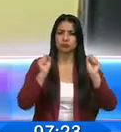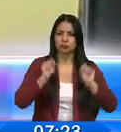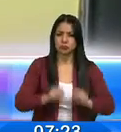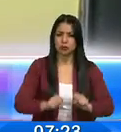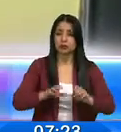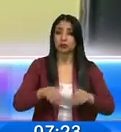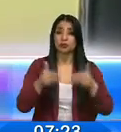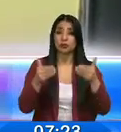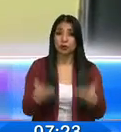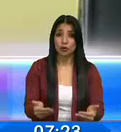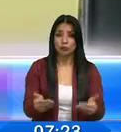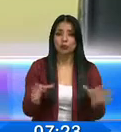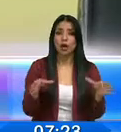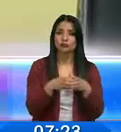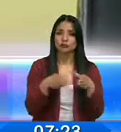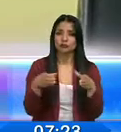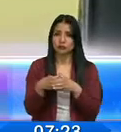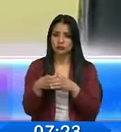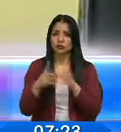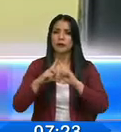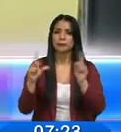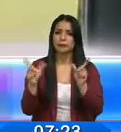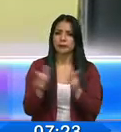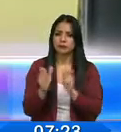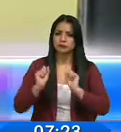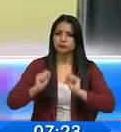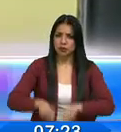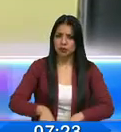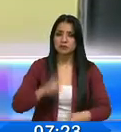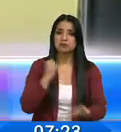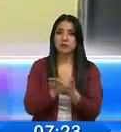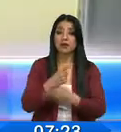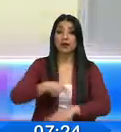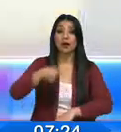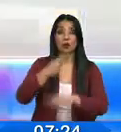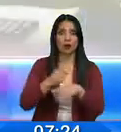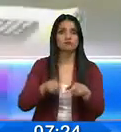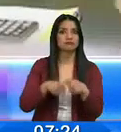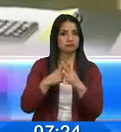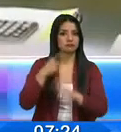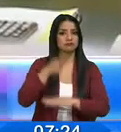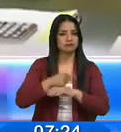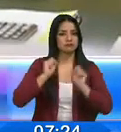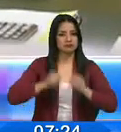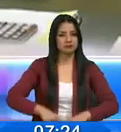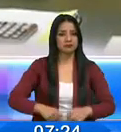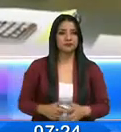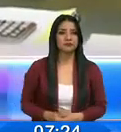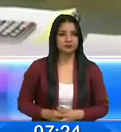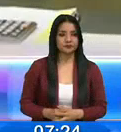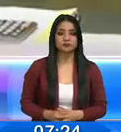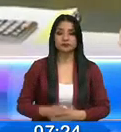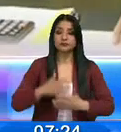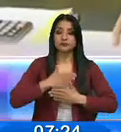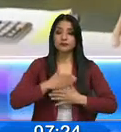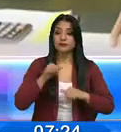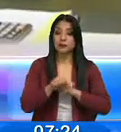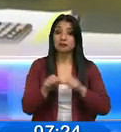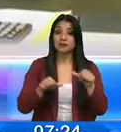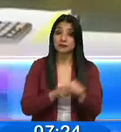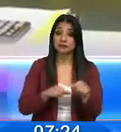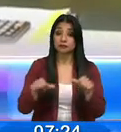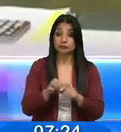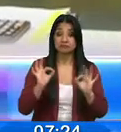un esquema asociativo, corporativo y una marca Guayas que la vamos a imponer. Morales confía que en su administración será